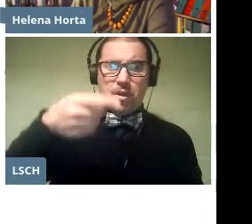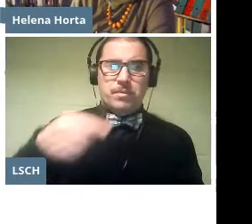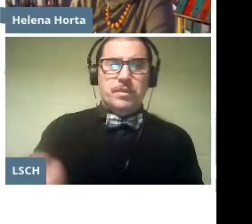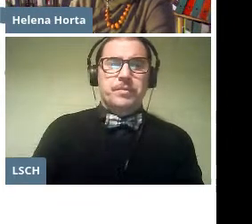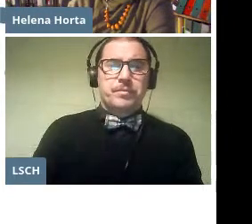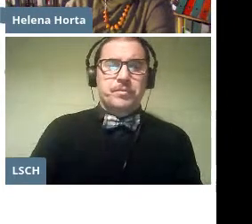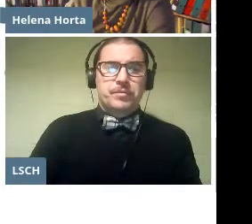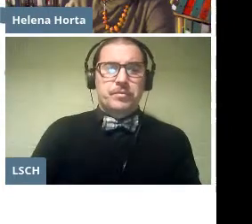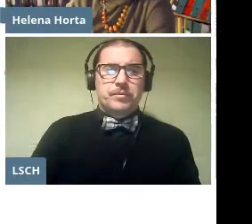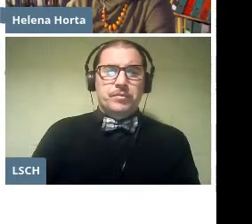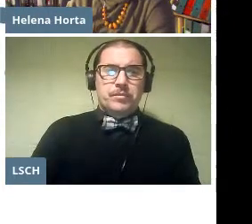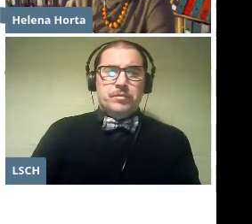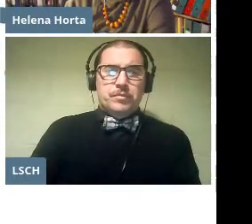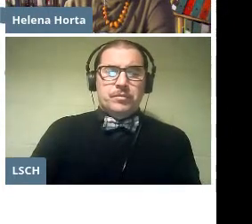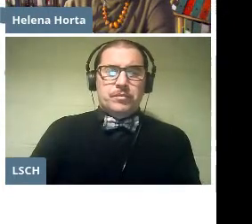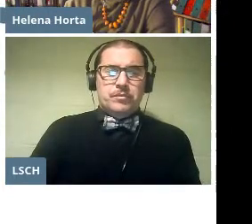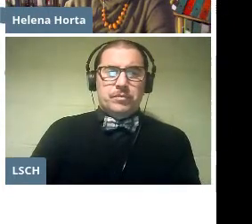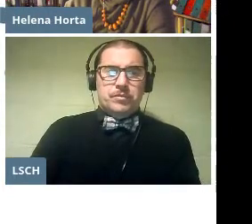favor.